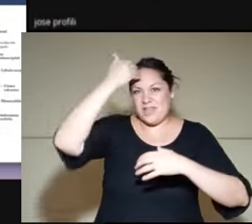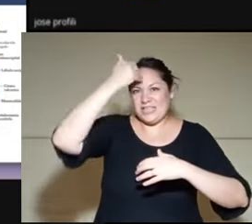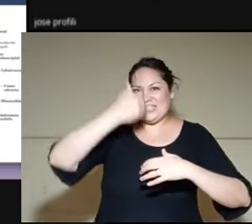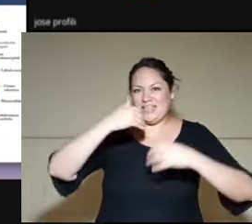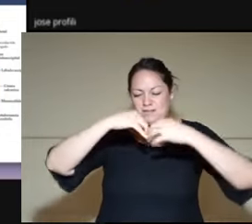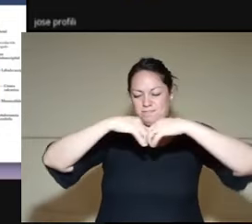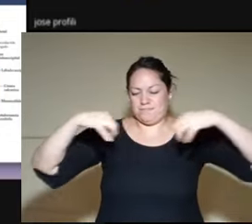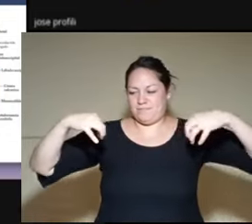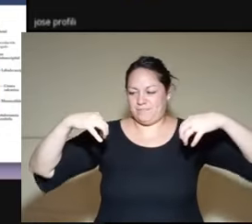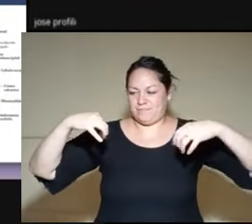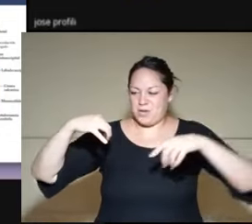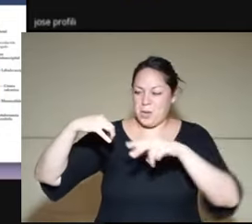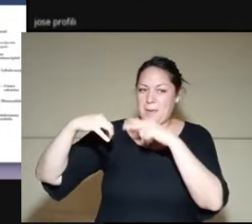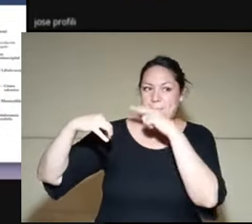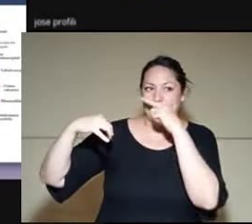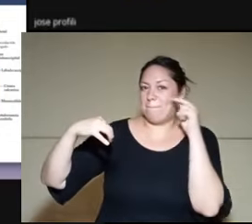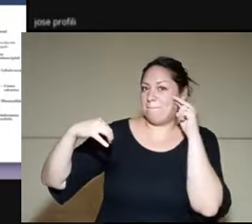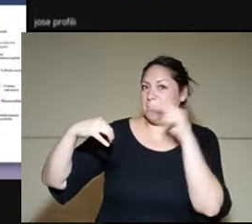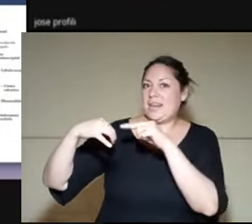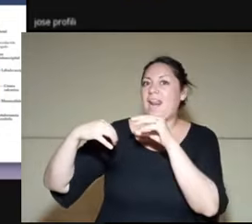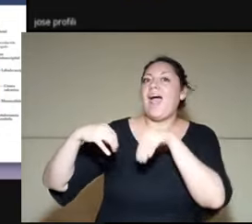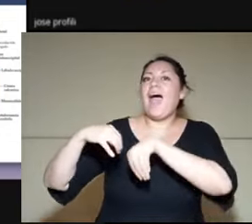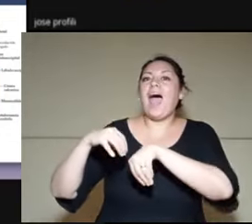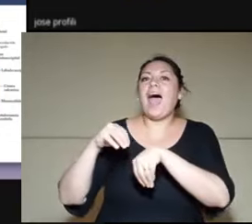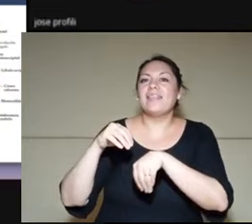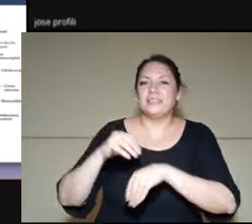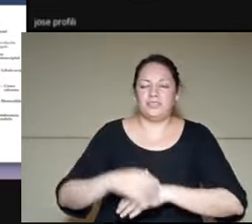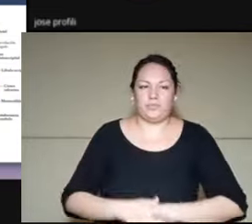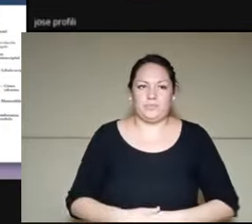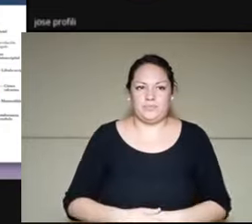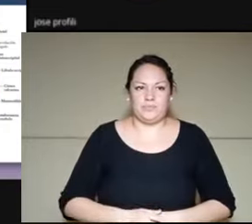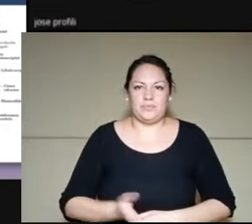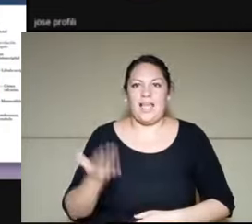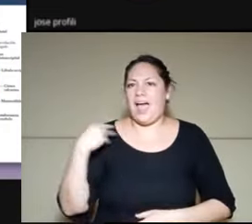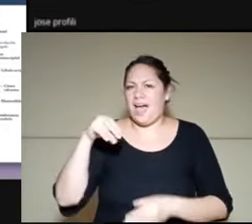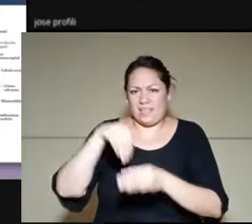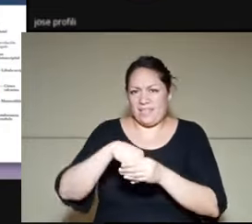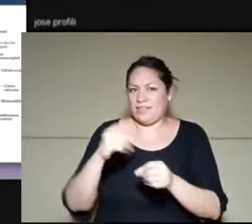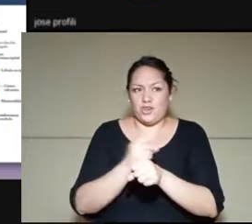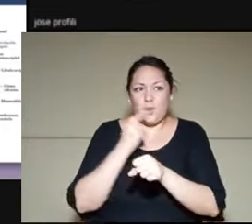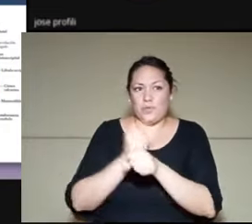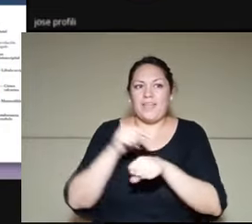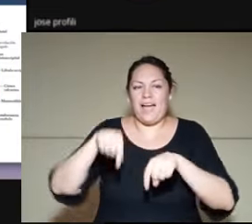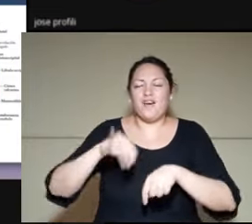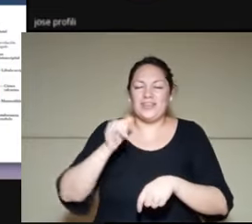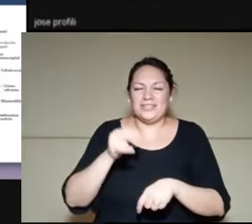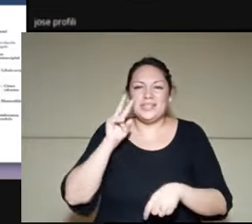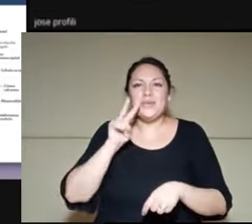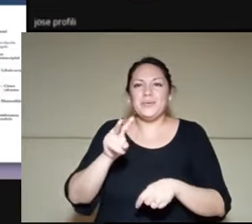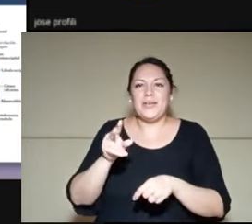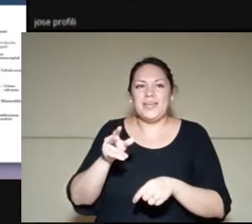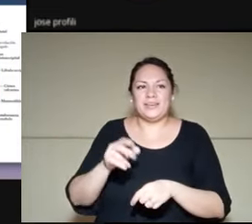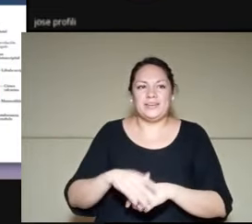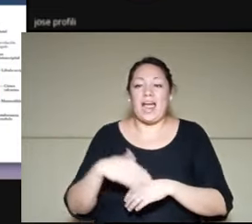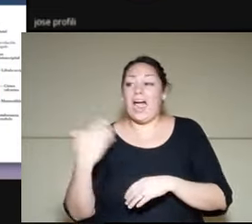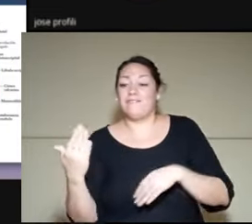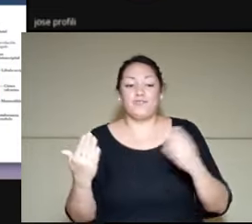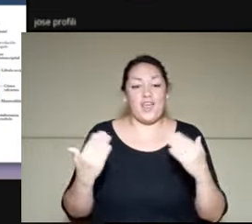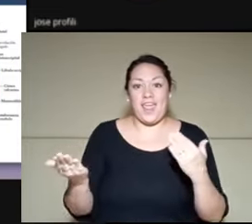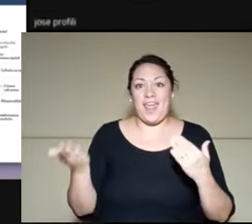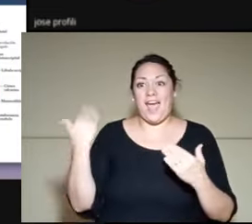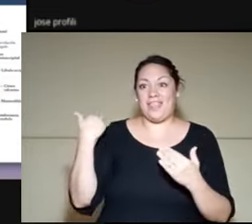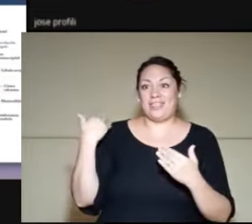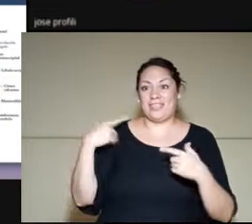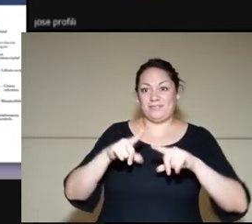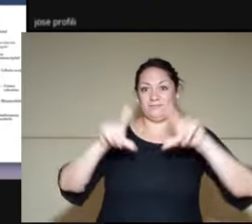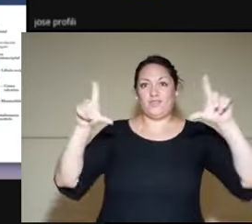encéfalo, de la parte interna. Acá yo puedo ver la parte interna, que recién no podía ver la parte interna. Solamente